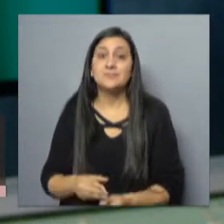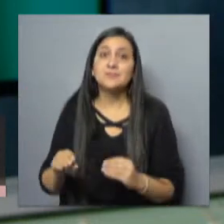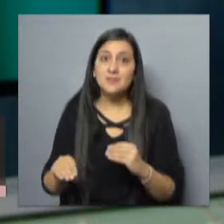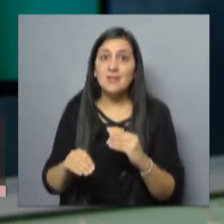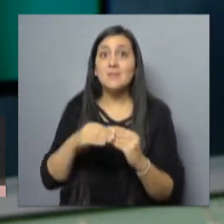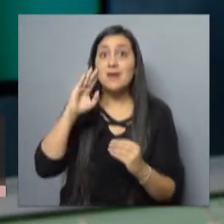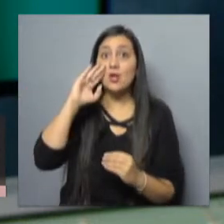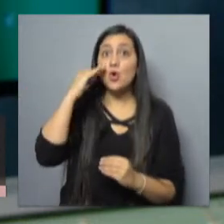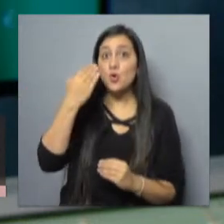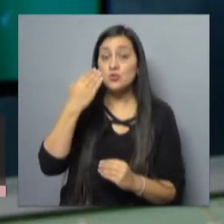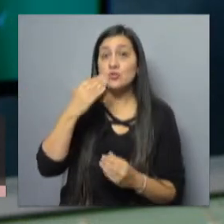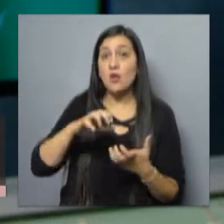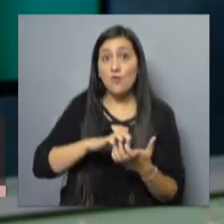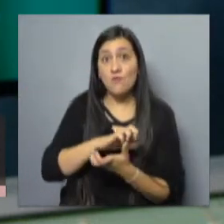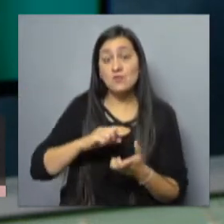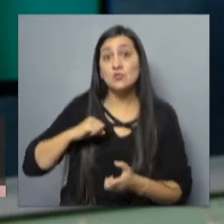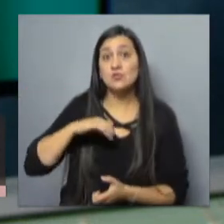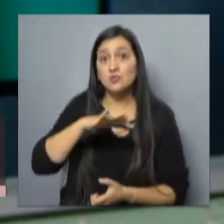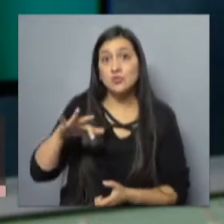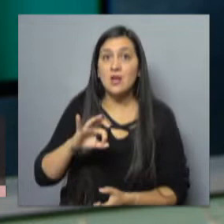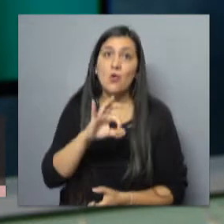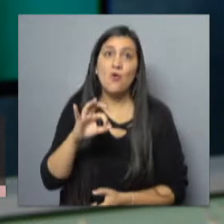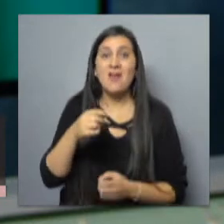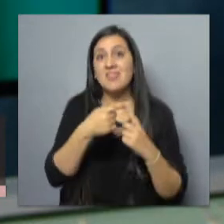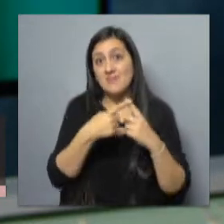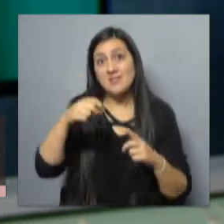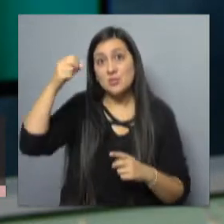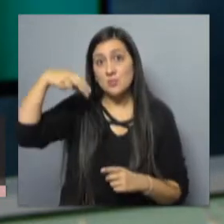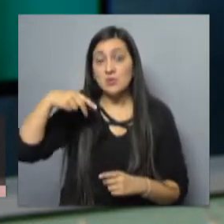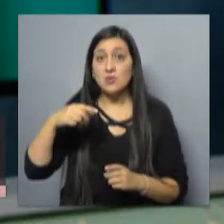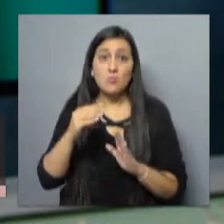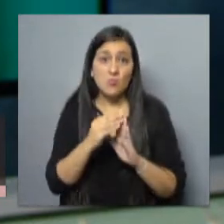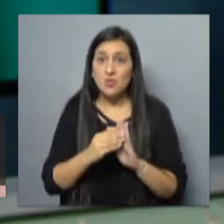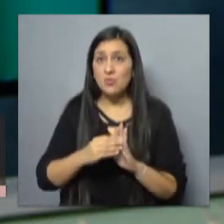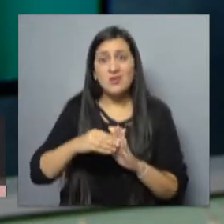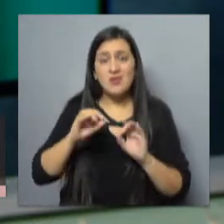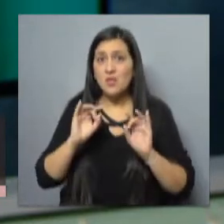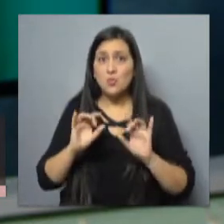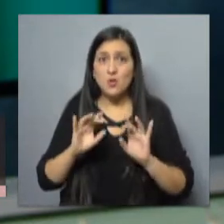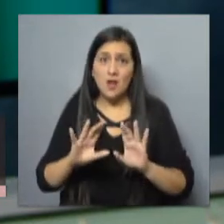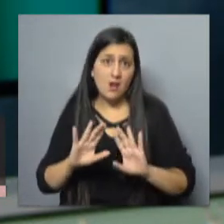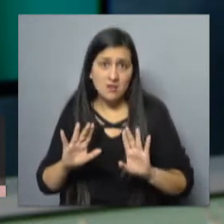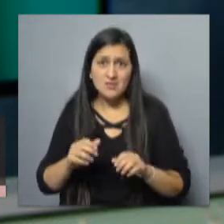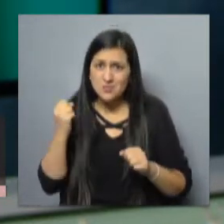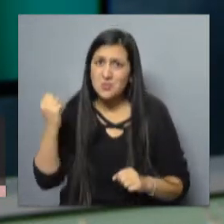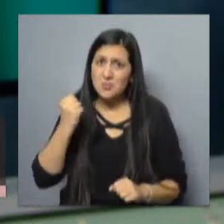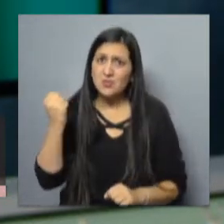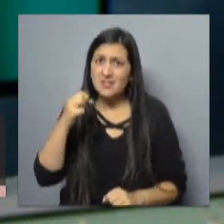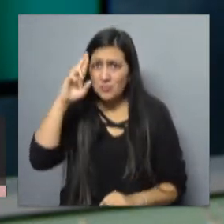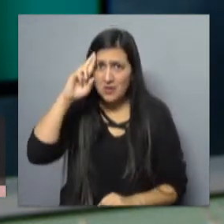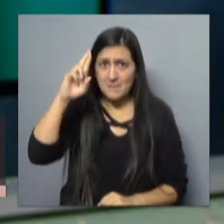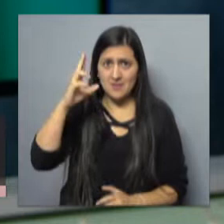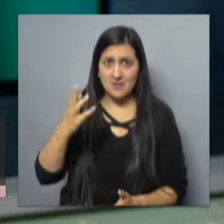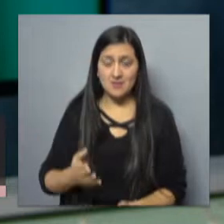reconoce al conflicto social o el conflicto en general como un dato natural y no como una patología es eso es muy relevante